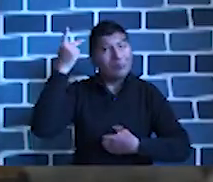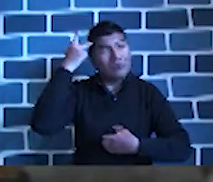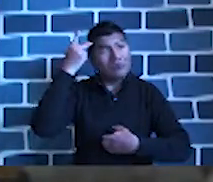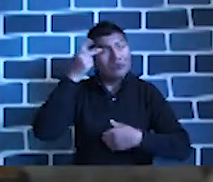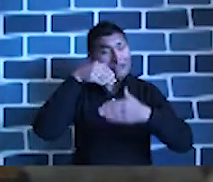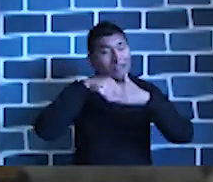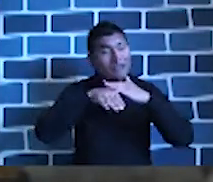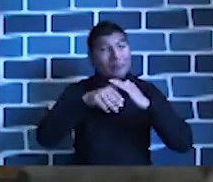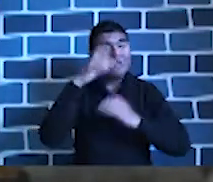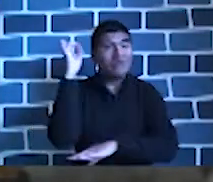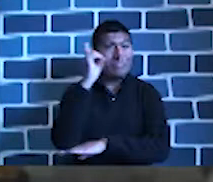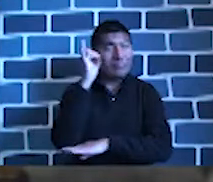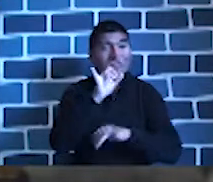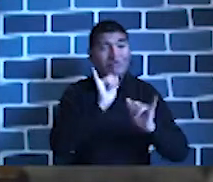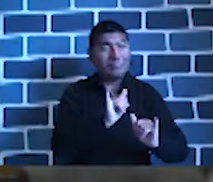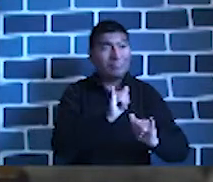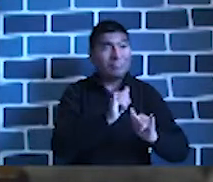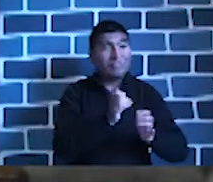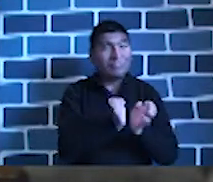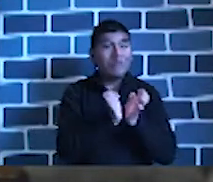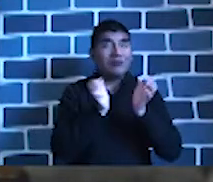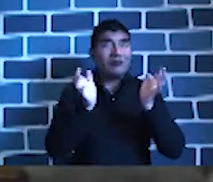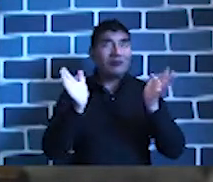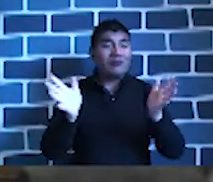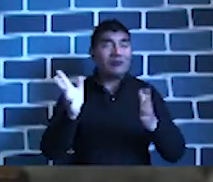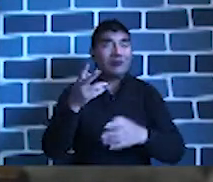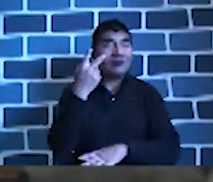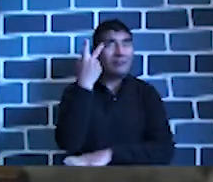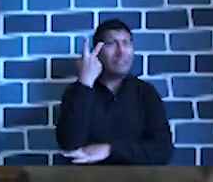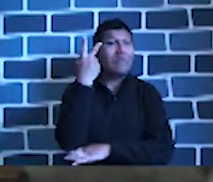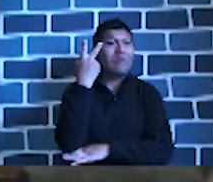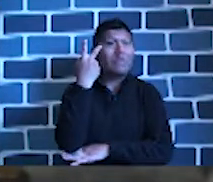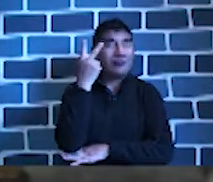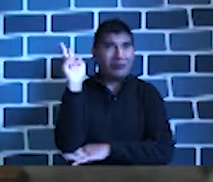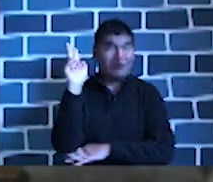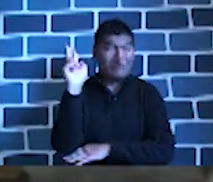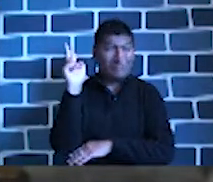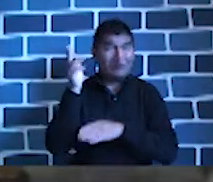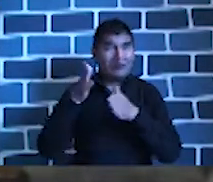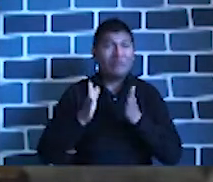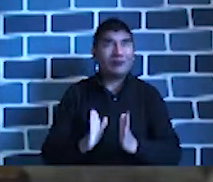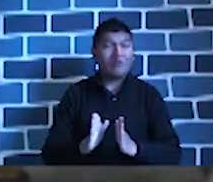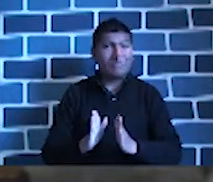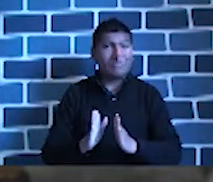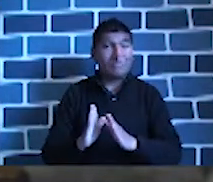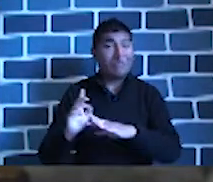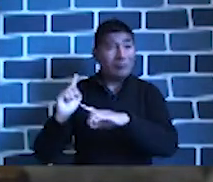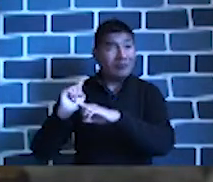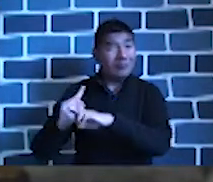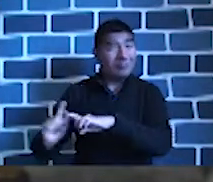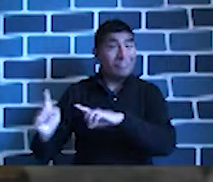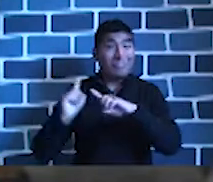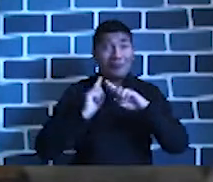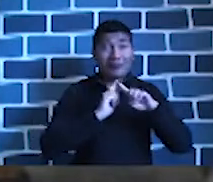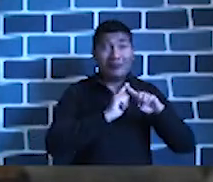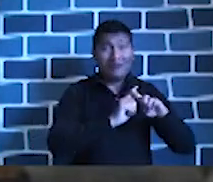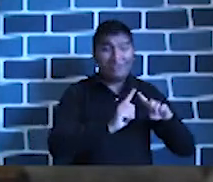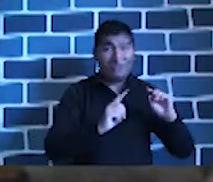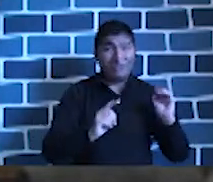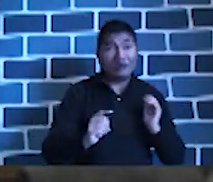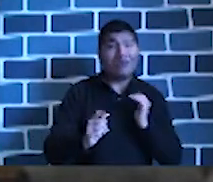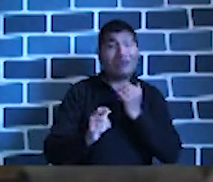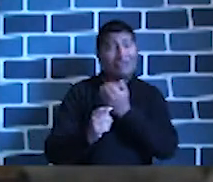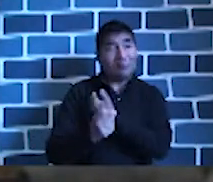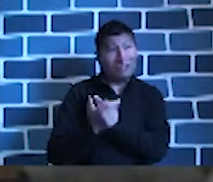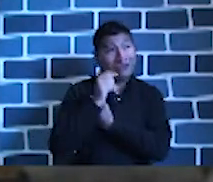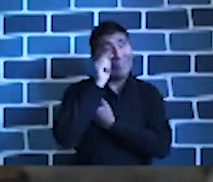en Bolivia. La mayoría son venezolanos. En ambos casos, sea los nuestros que